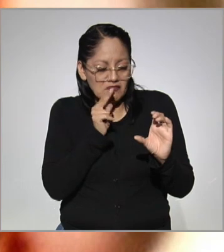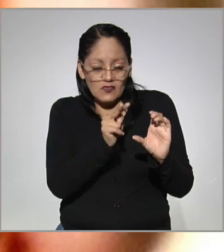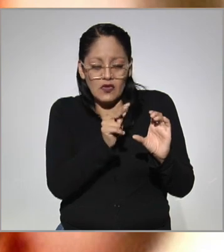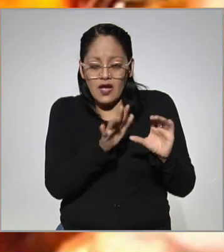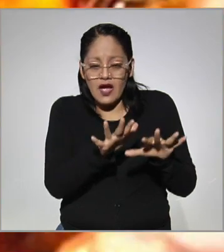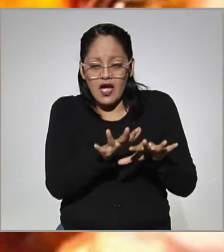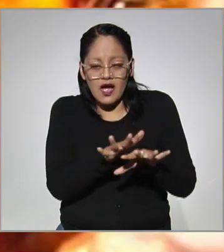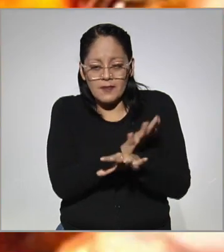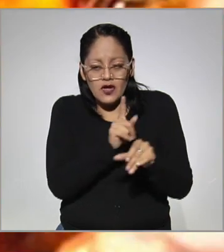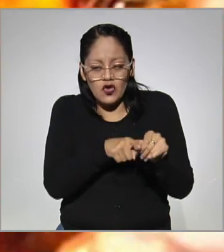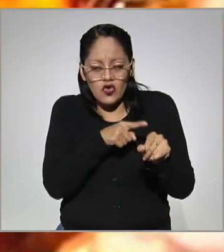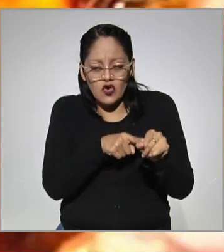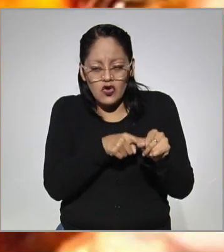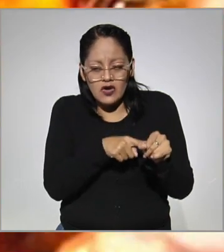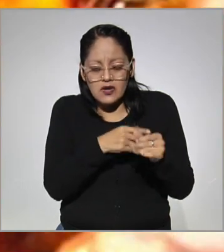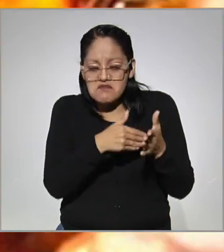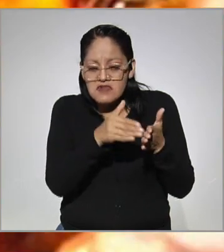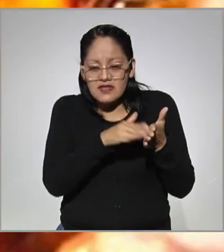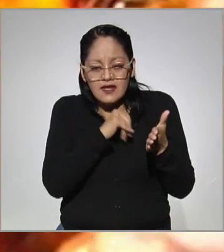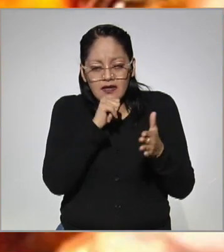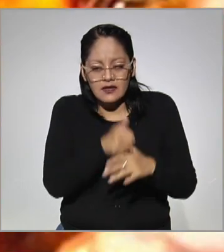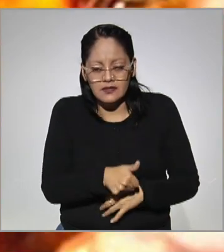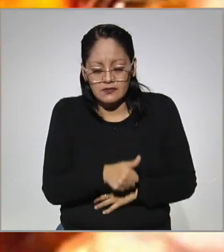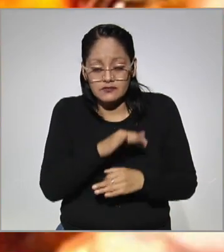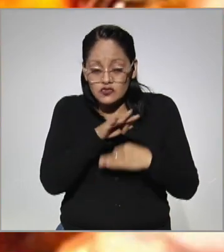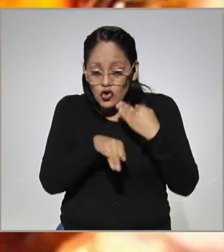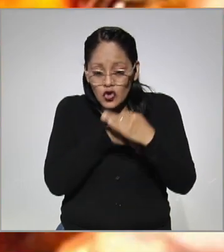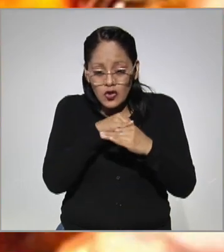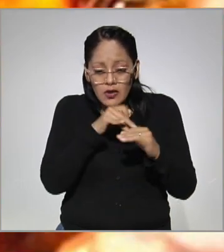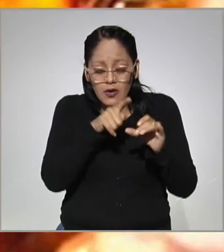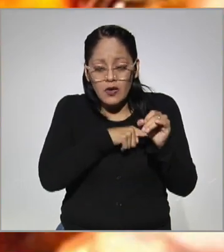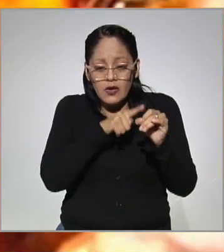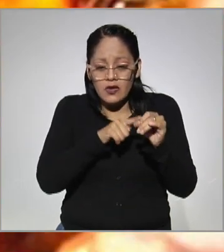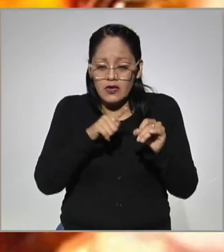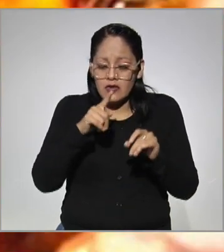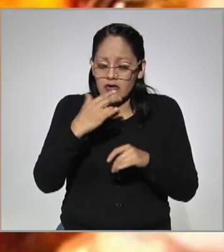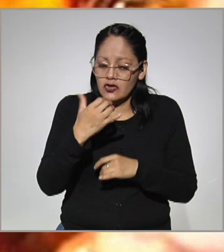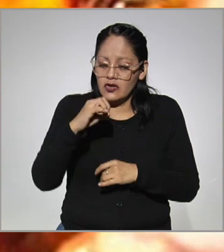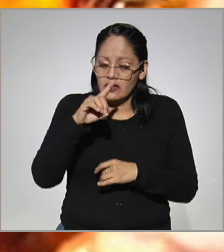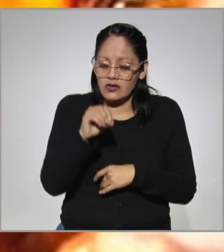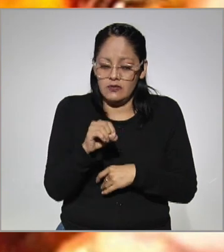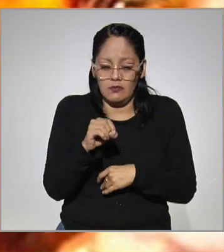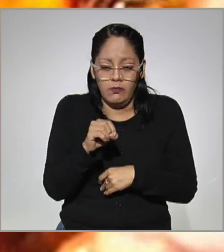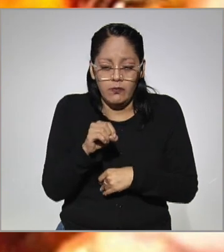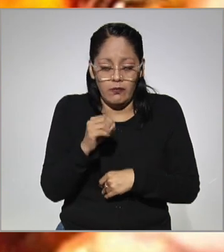teñir, va a quedar sin pintar. Todo el cuello se debe pintar color yodo y si